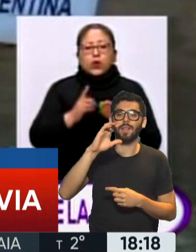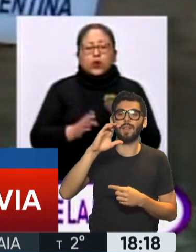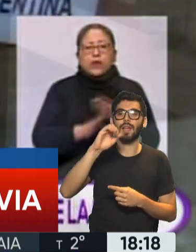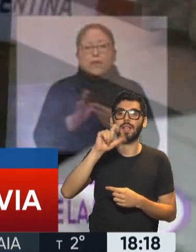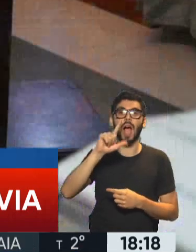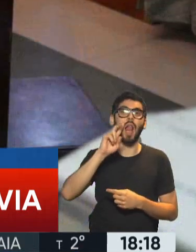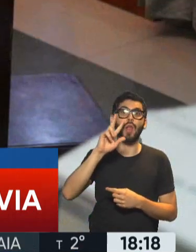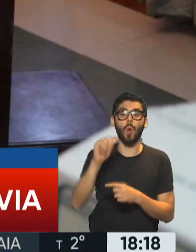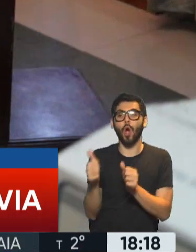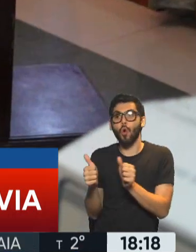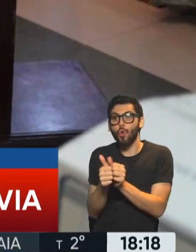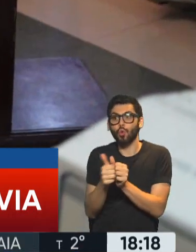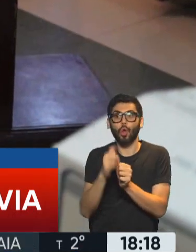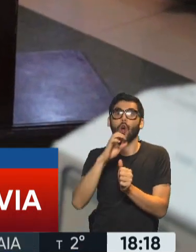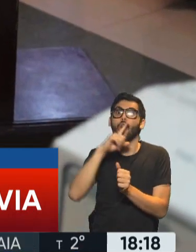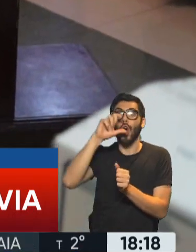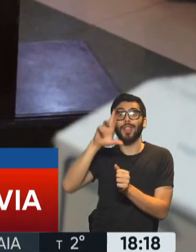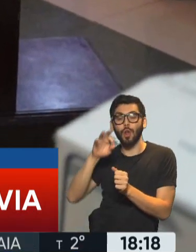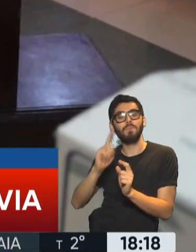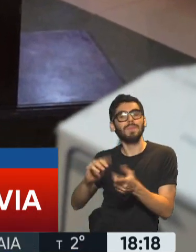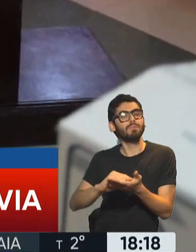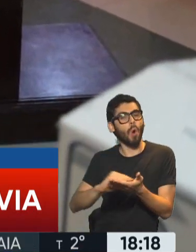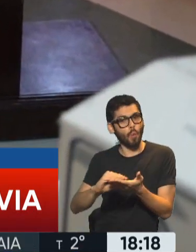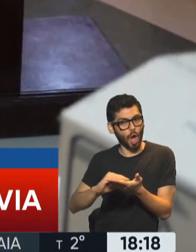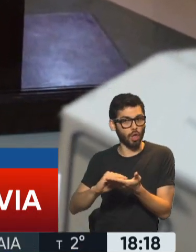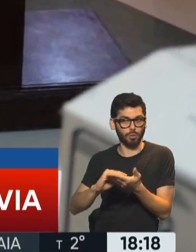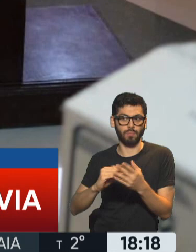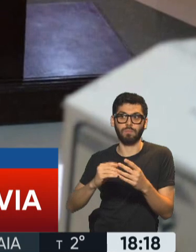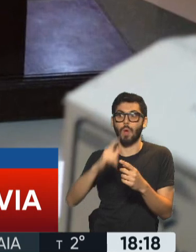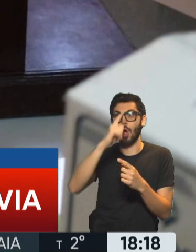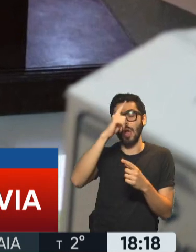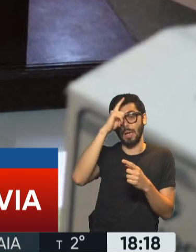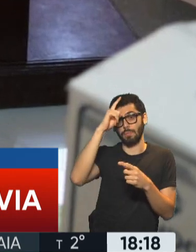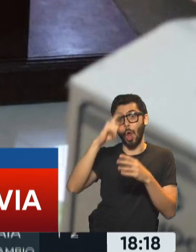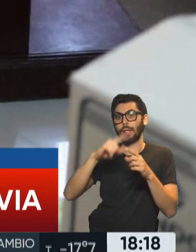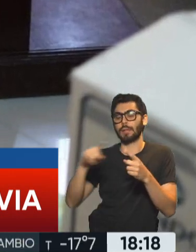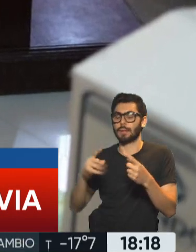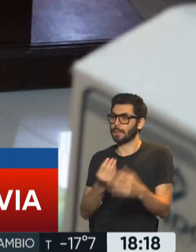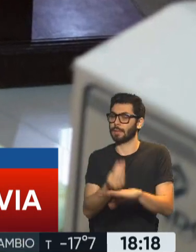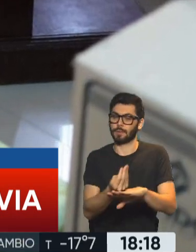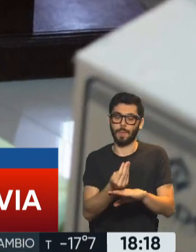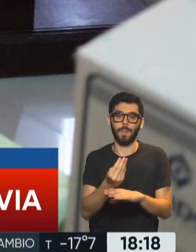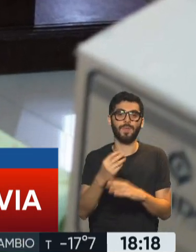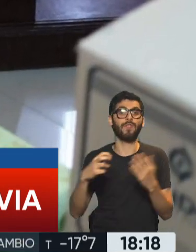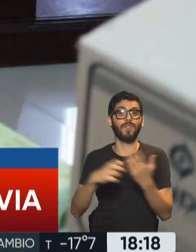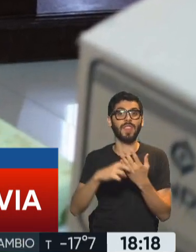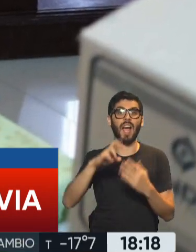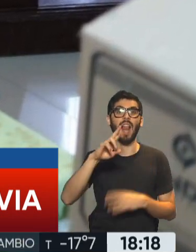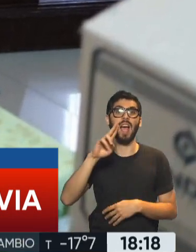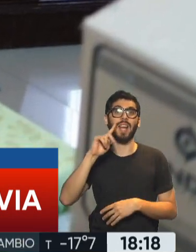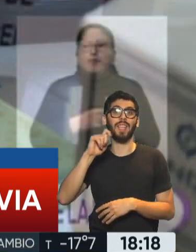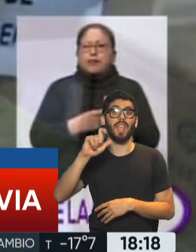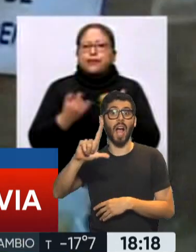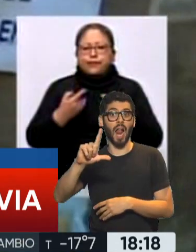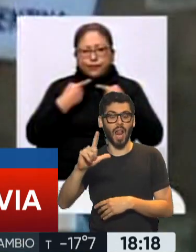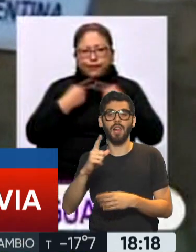con Otero y con otros imputados de la Gendarmería Nacional. El fiscal Navas Rial presentó hoy la